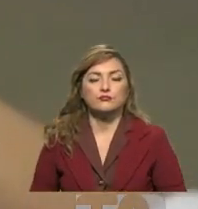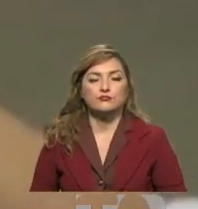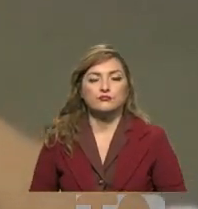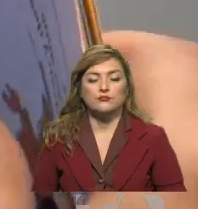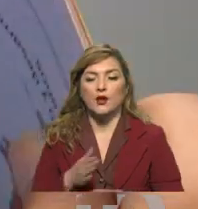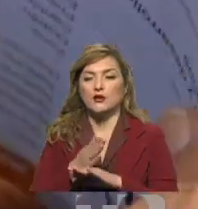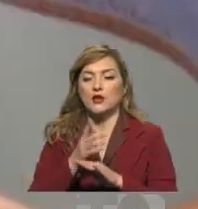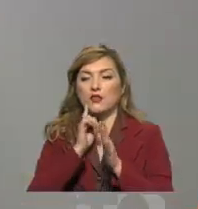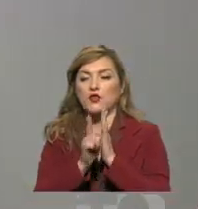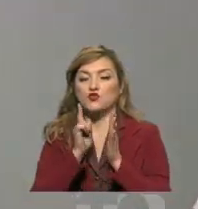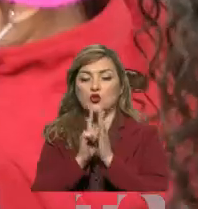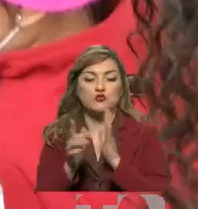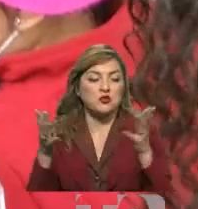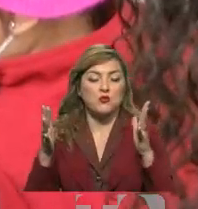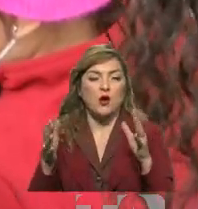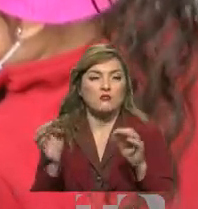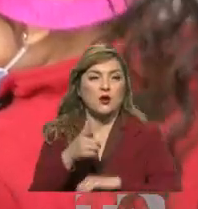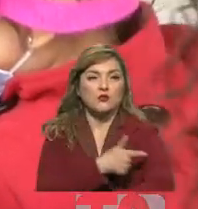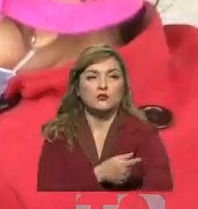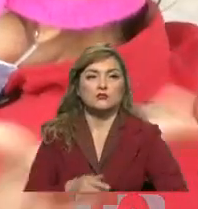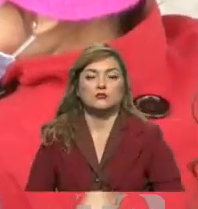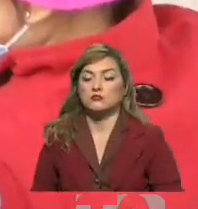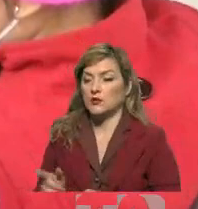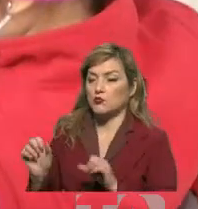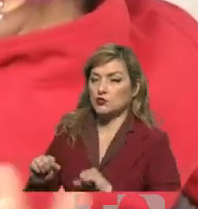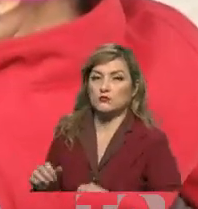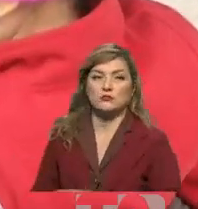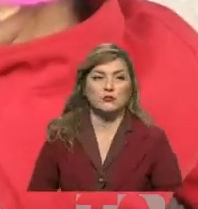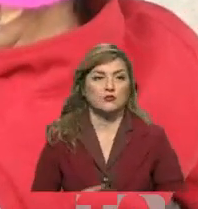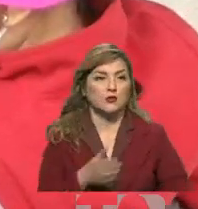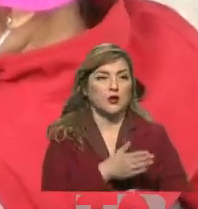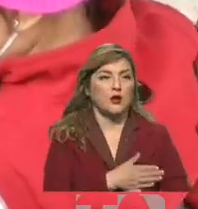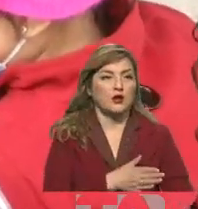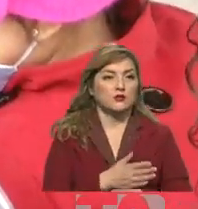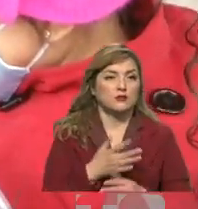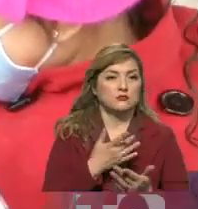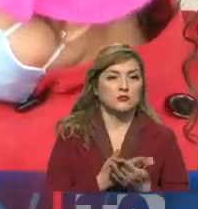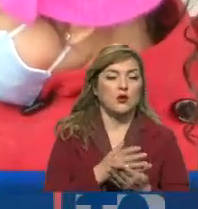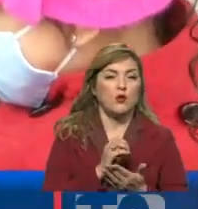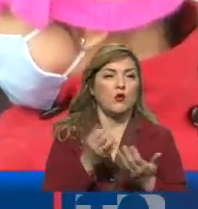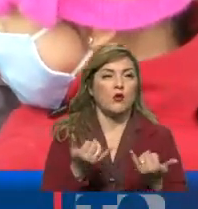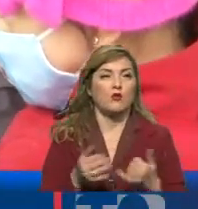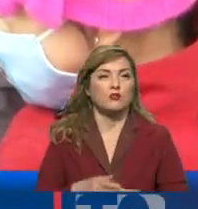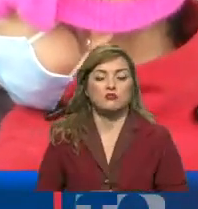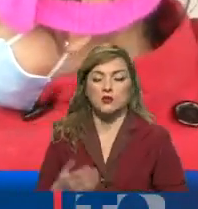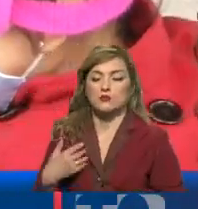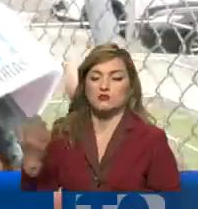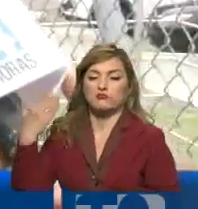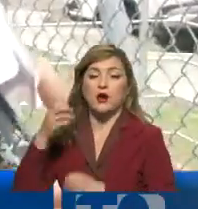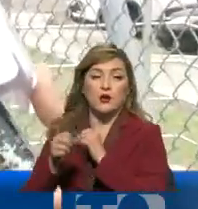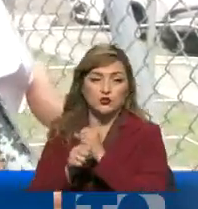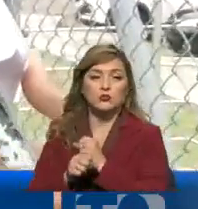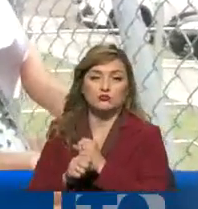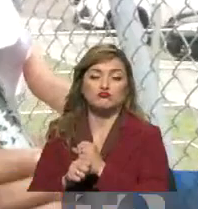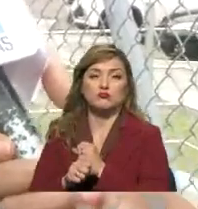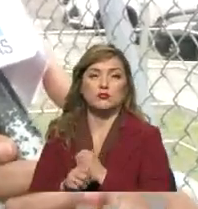reportara escasez de la misma. Sí, le pusieron. ¿Ya había venido anteriormente o recién le tocaba hoy? No, ya había venido el año pasado. Sí,